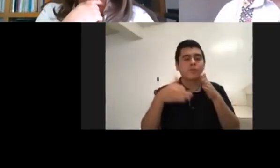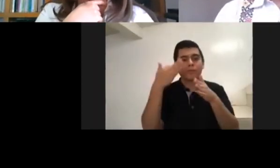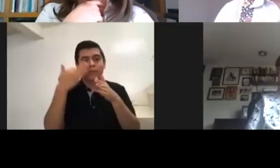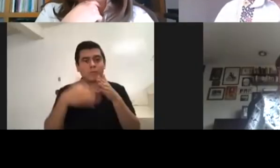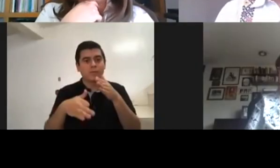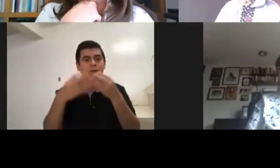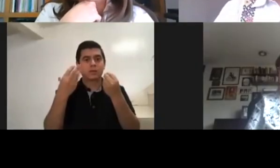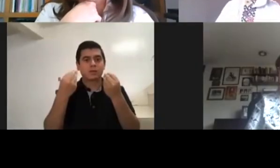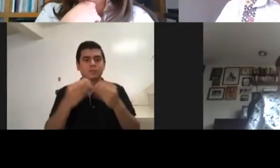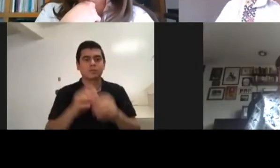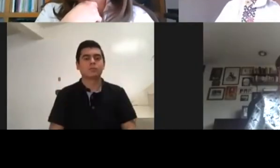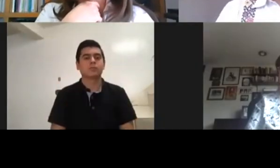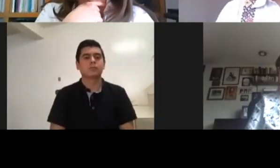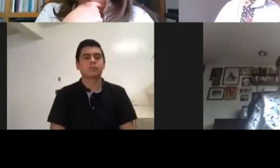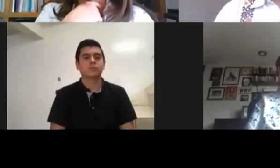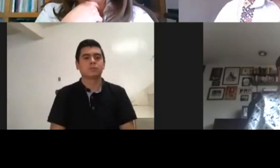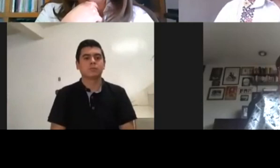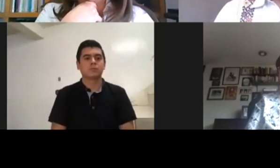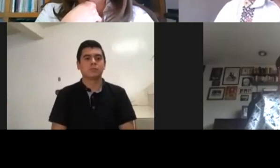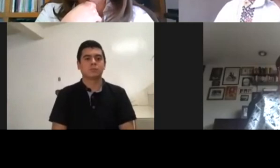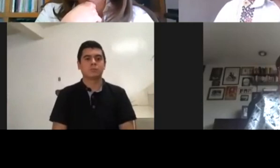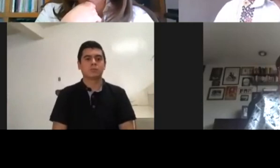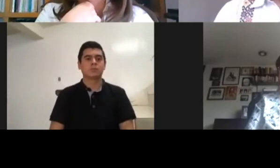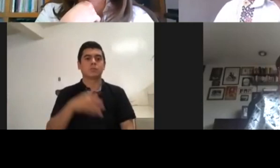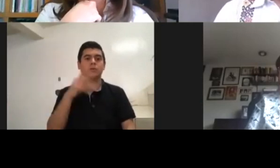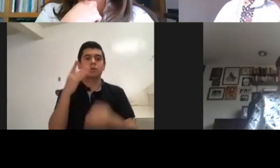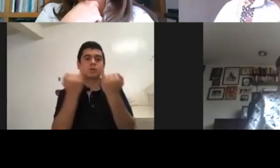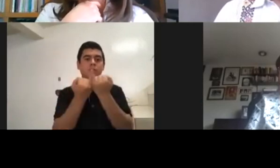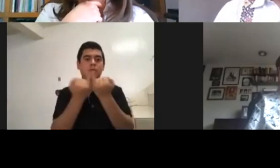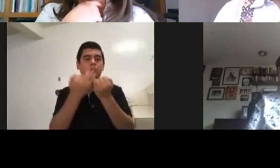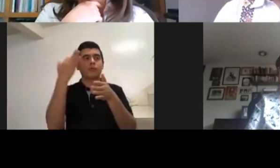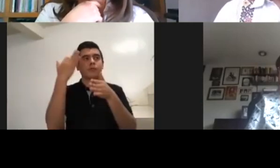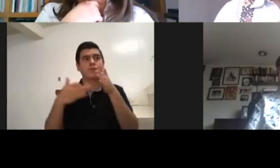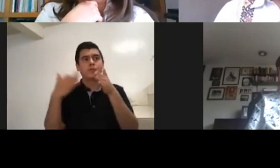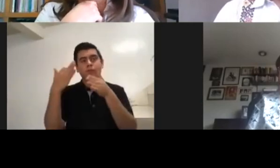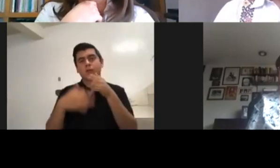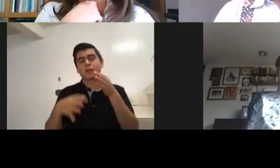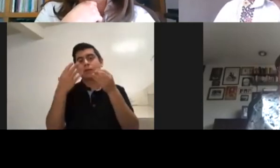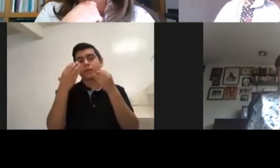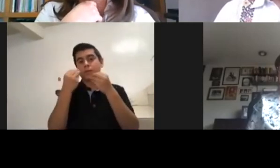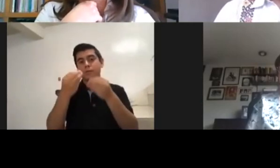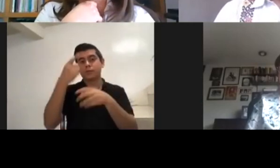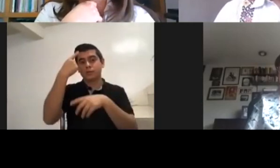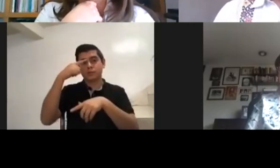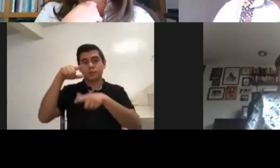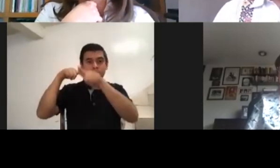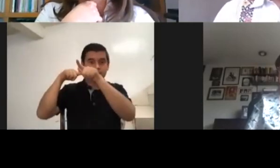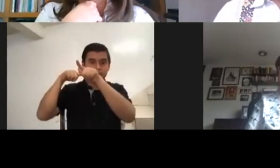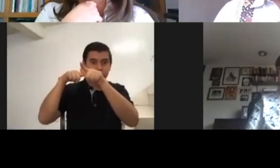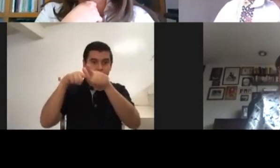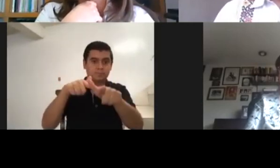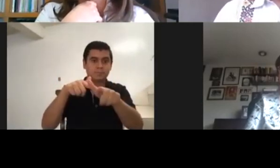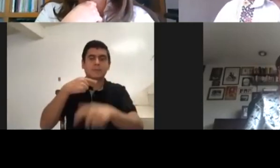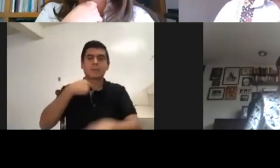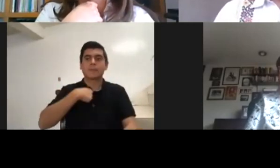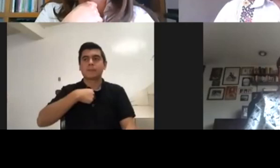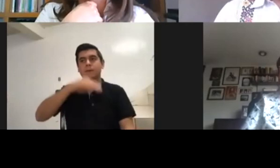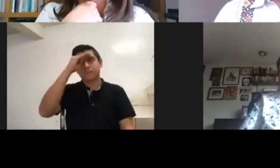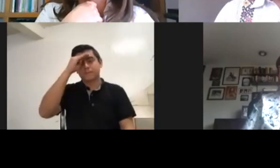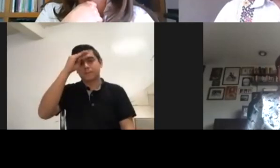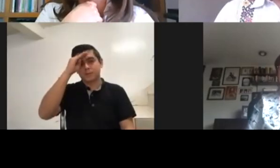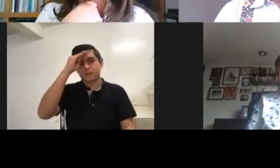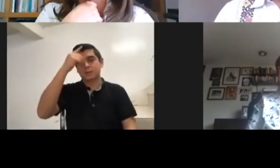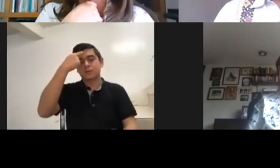luz, las formas que esto debe asumir. Es decir, creo que cada vez más tenemos